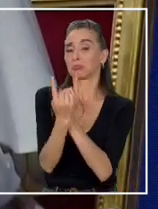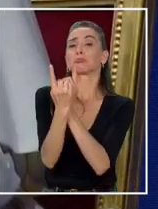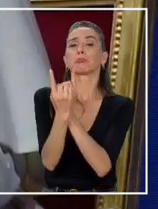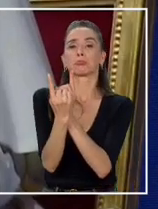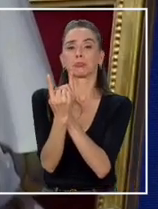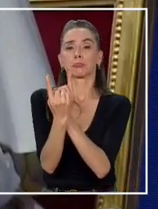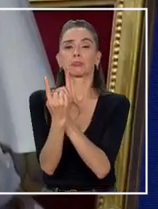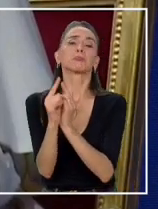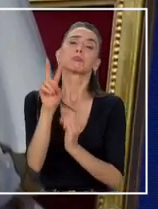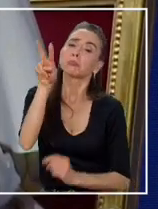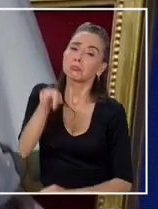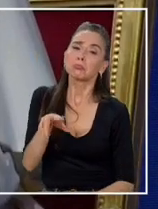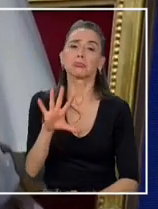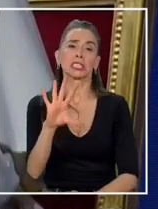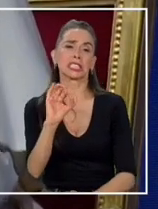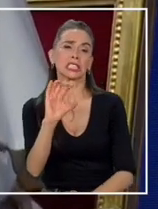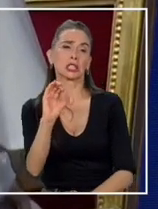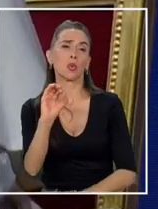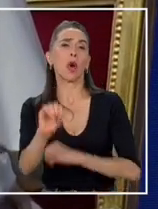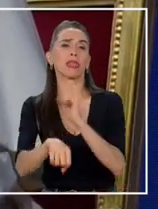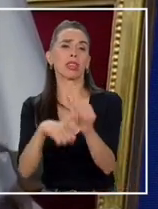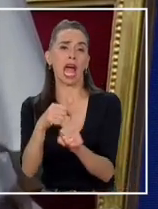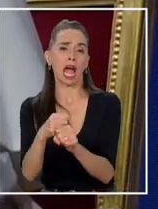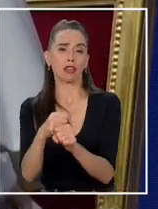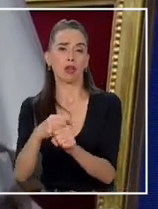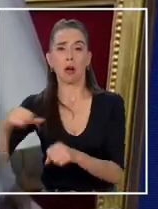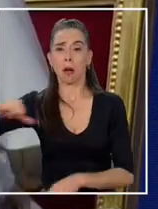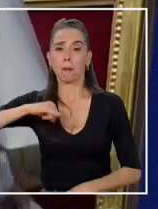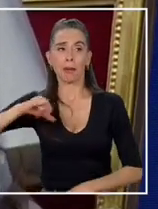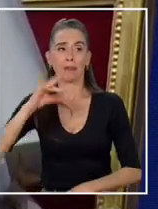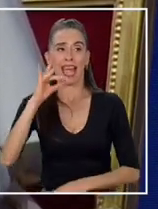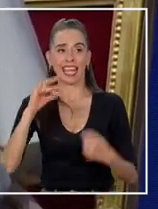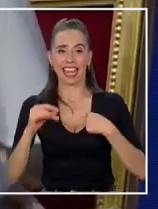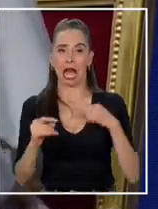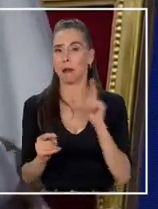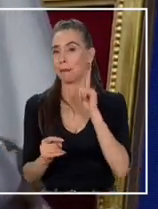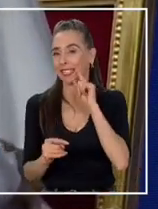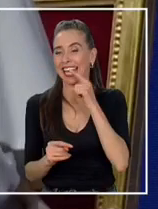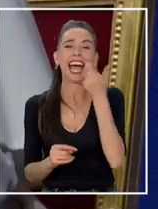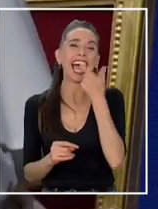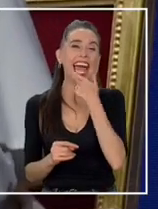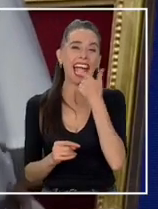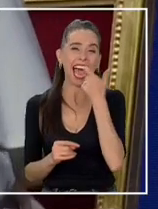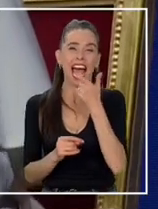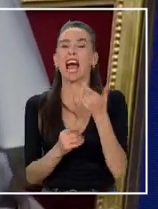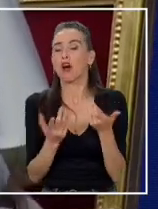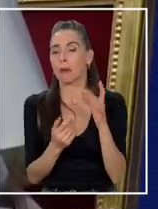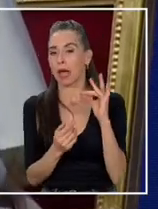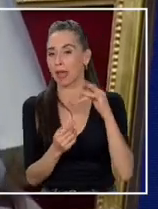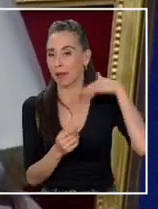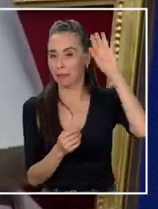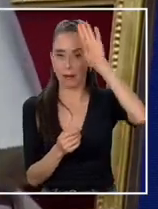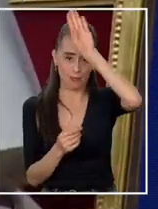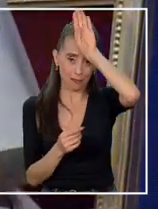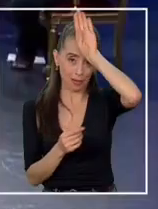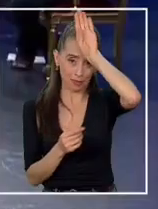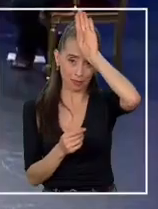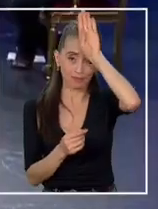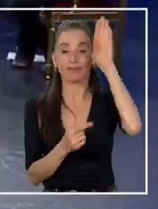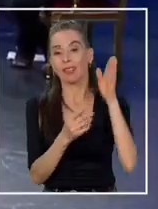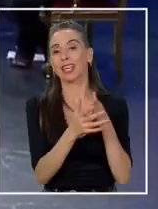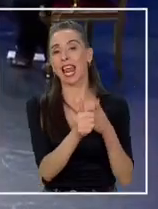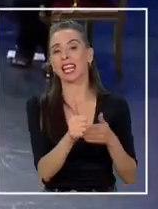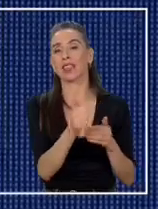una señora de unos 50 años más o menos, de la misma edad que yo. Roba risas, el líder de la Iglesia Católica,